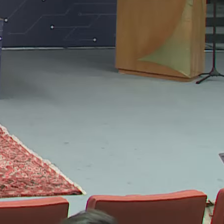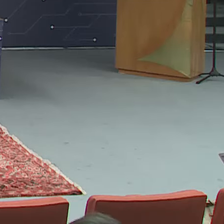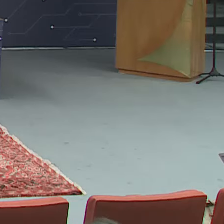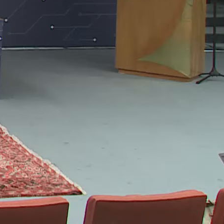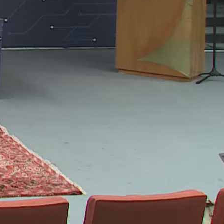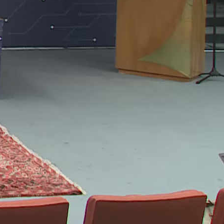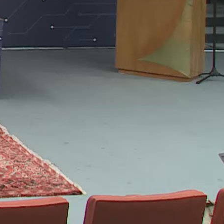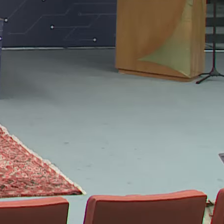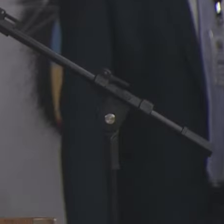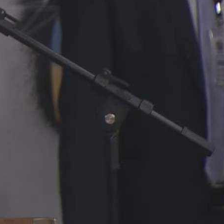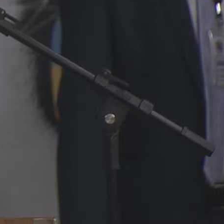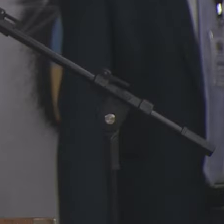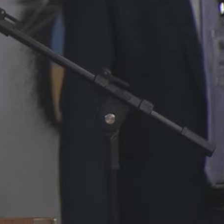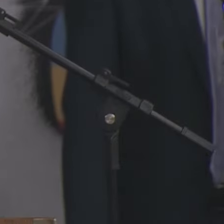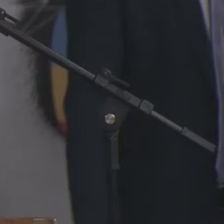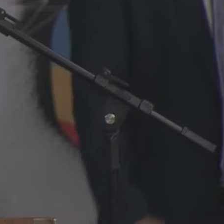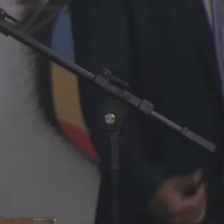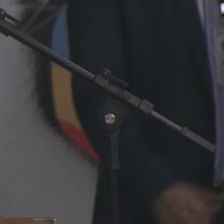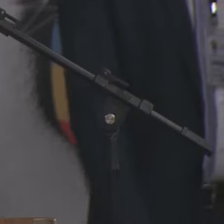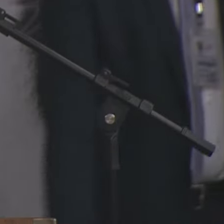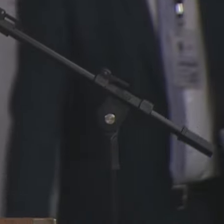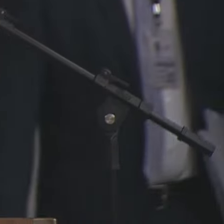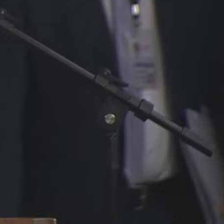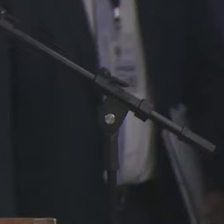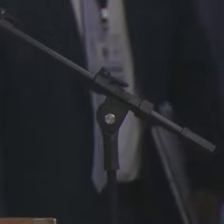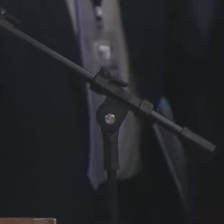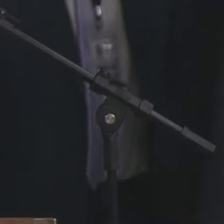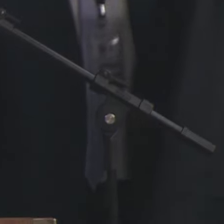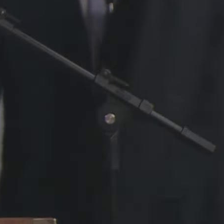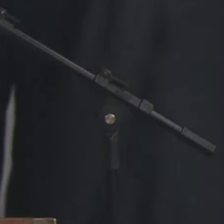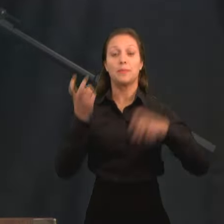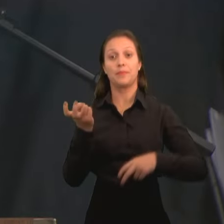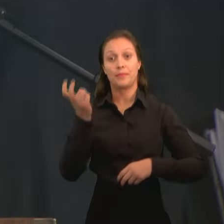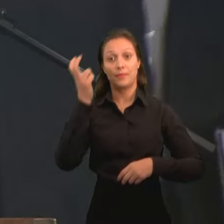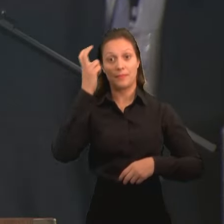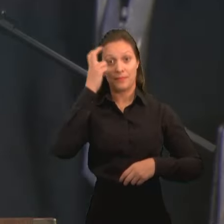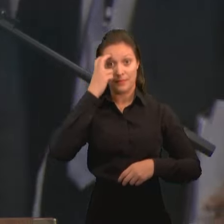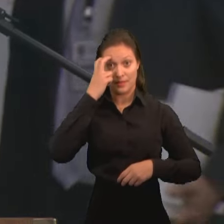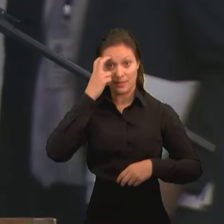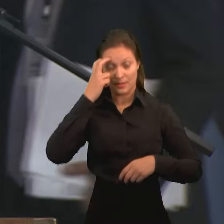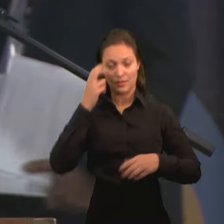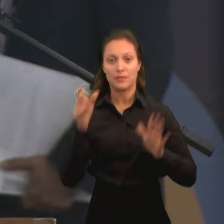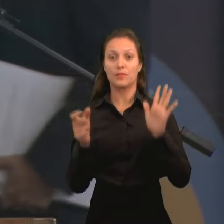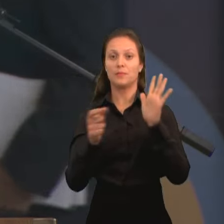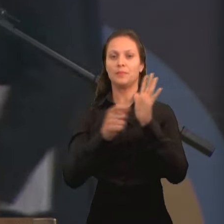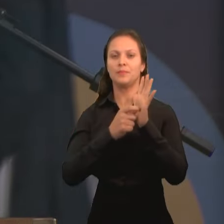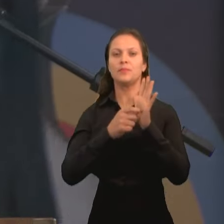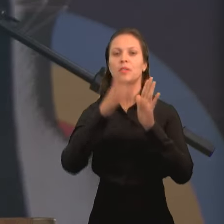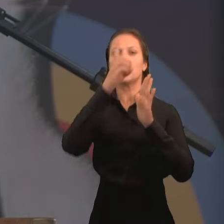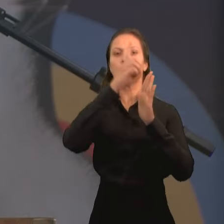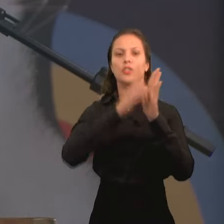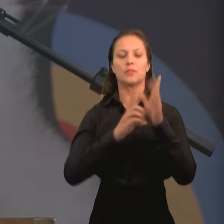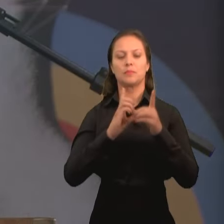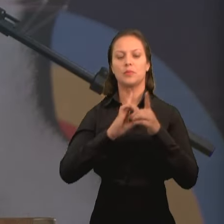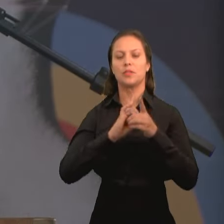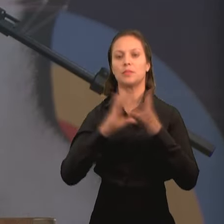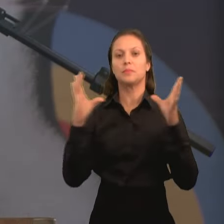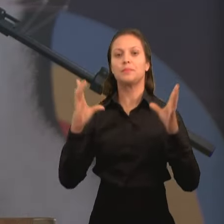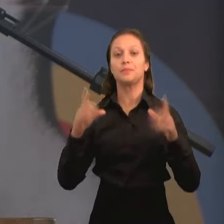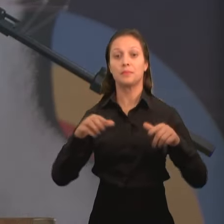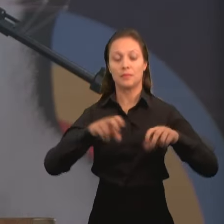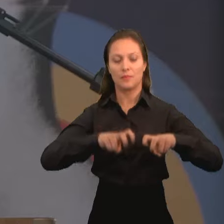Dando início ao primeiro painel com o tema. Bienvenidos al primer panel del tema Inteligencia Artificial, Derecho